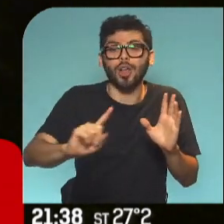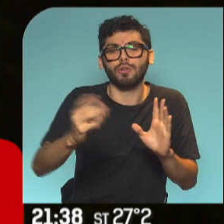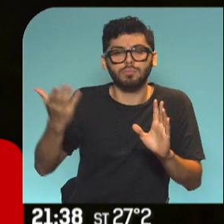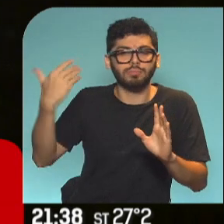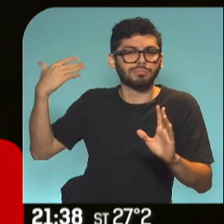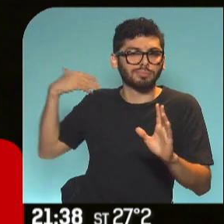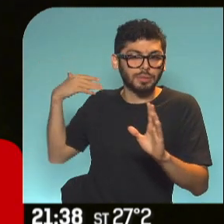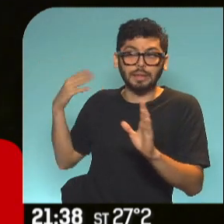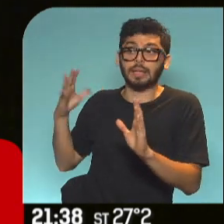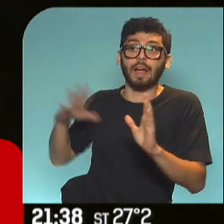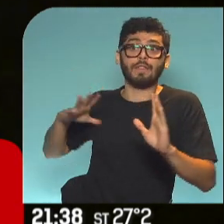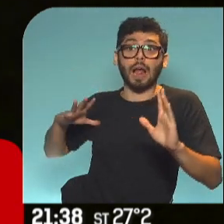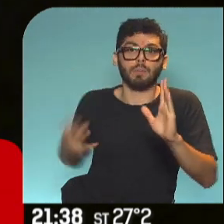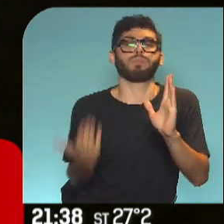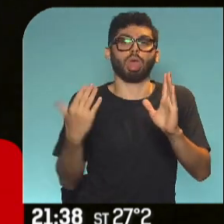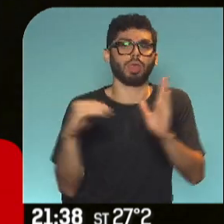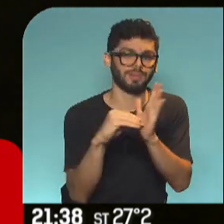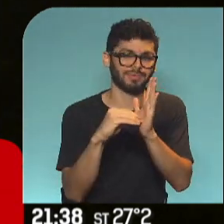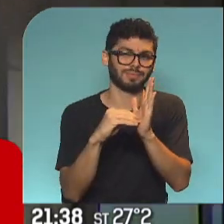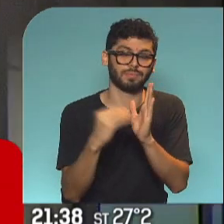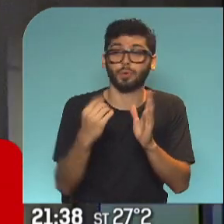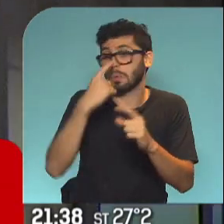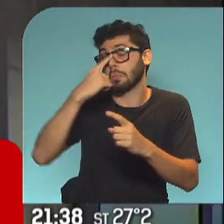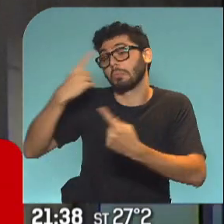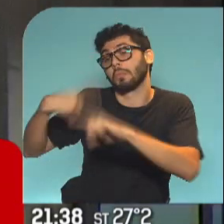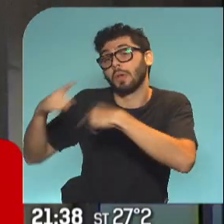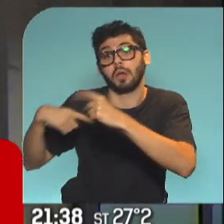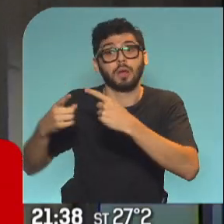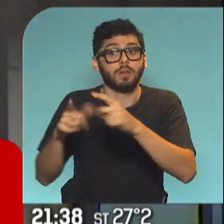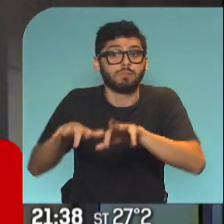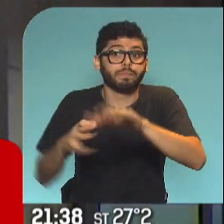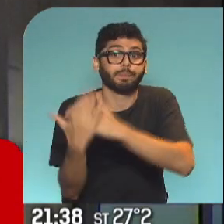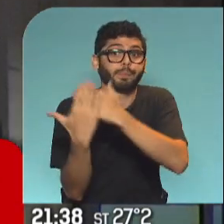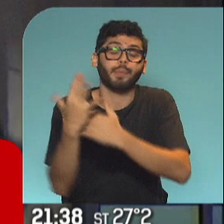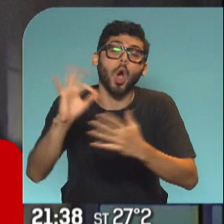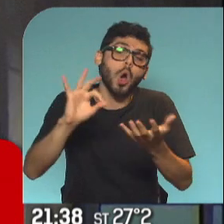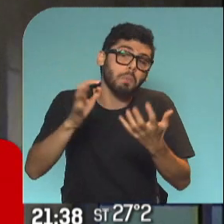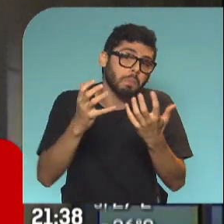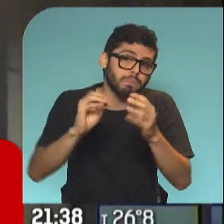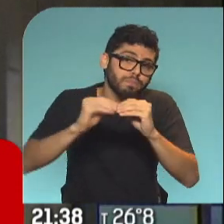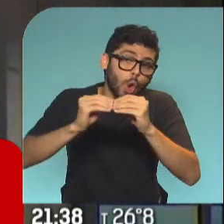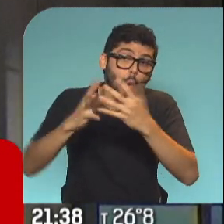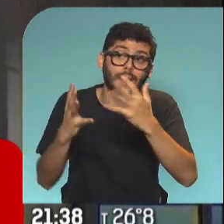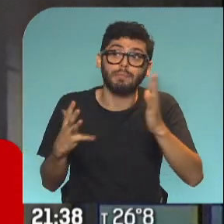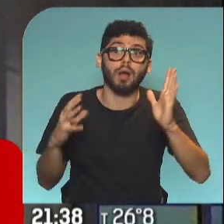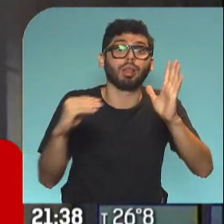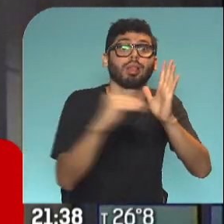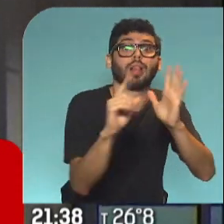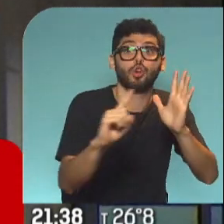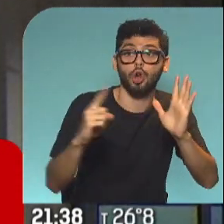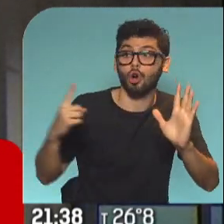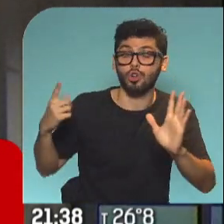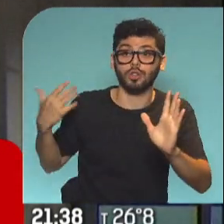desde hace tiempo, que por burocracia o por algún problema de logística no son